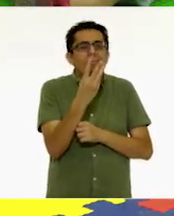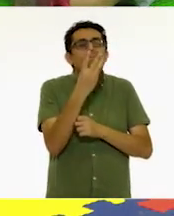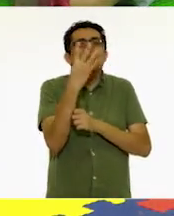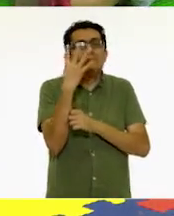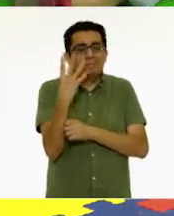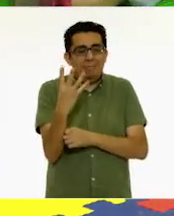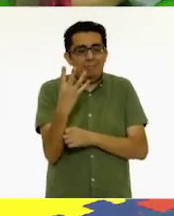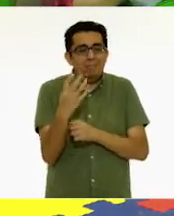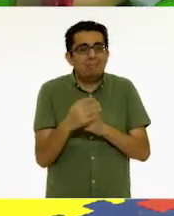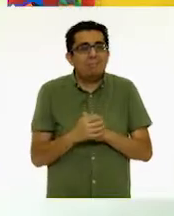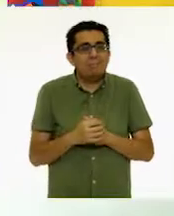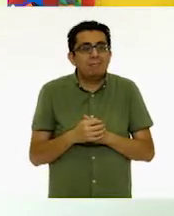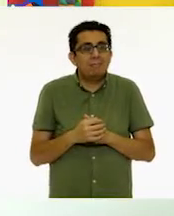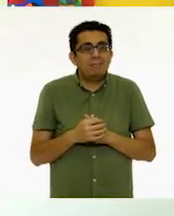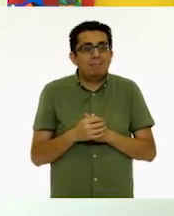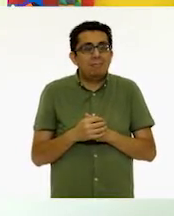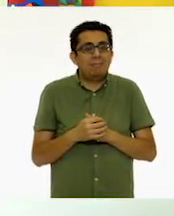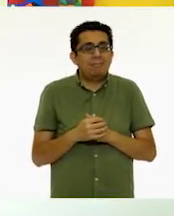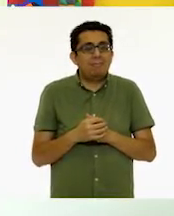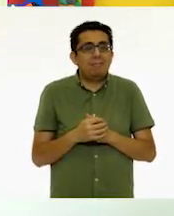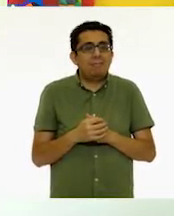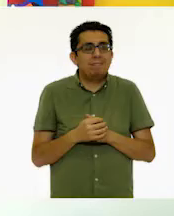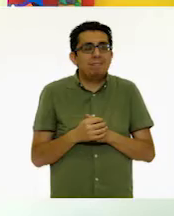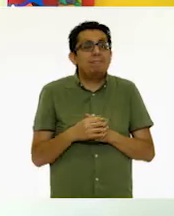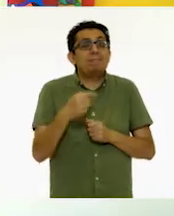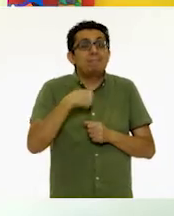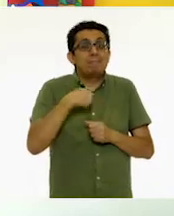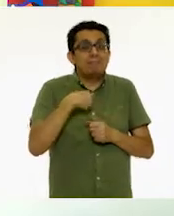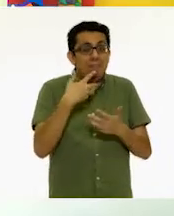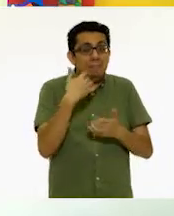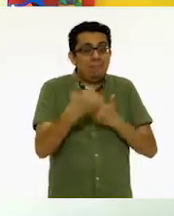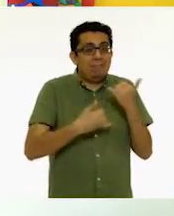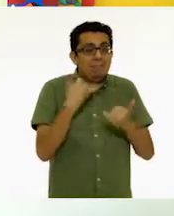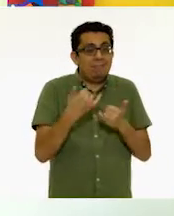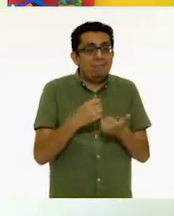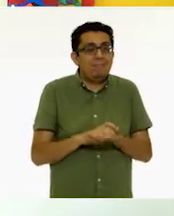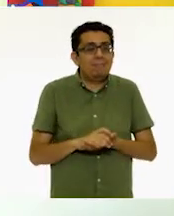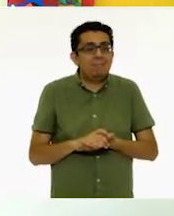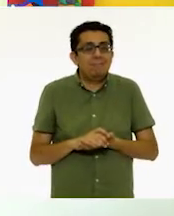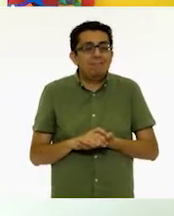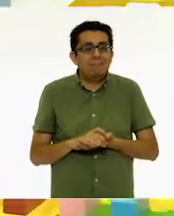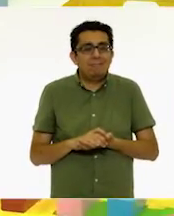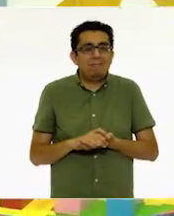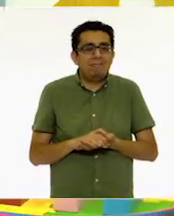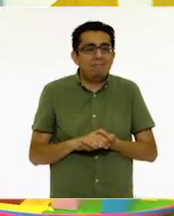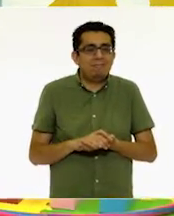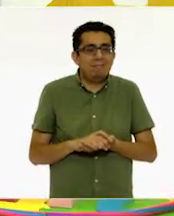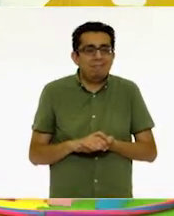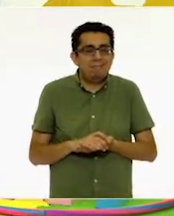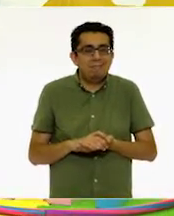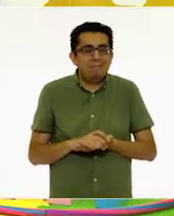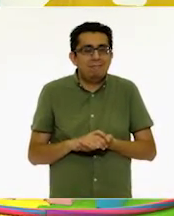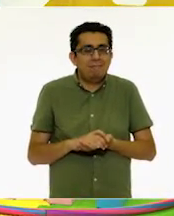1, 2, 3, 4. ¡Mi turno! ¿Tu turno? ¡Allá va, pirinola!